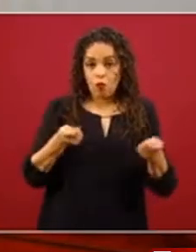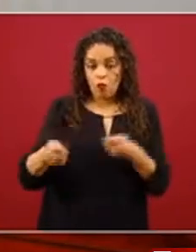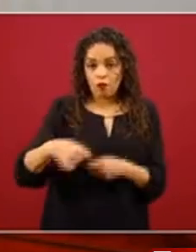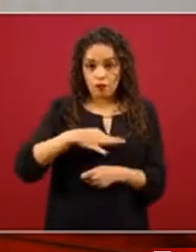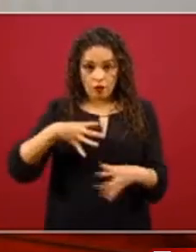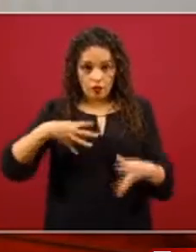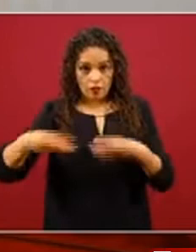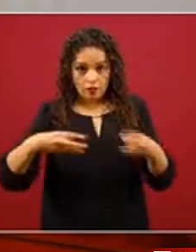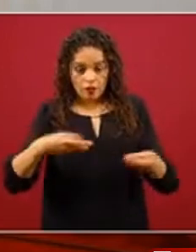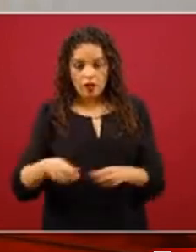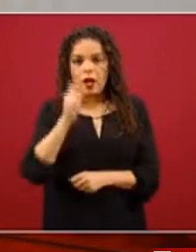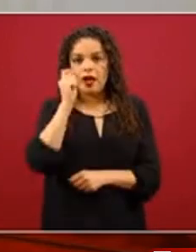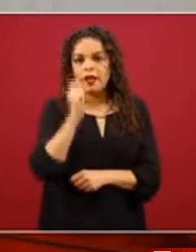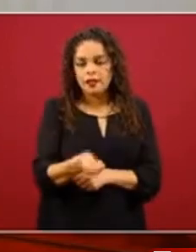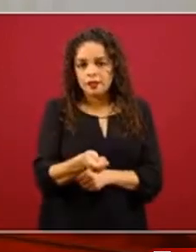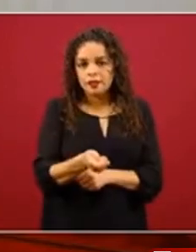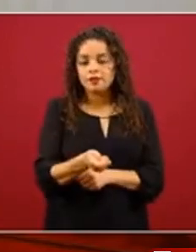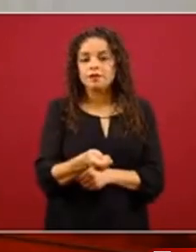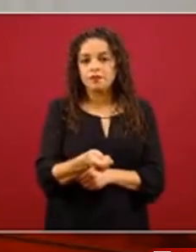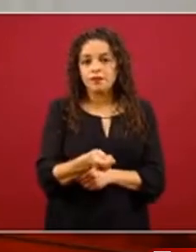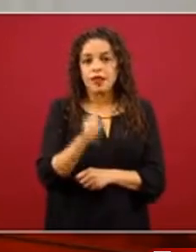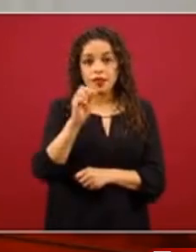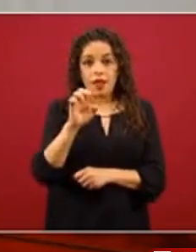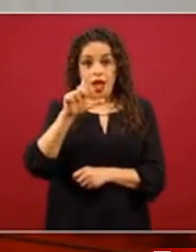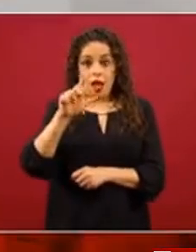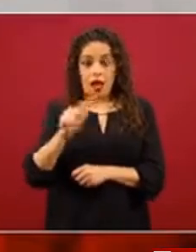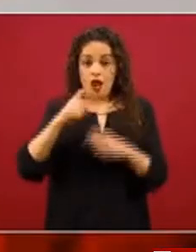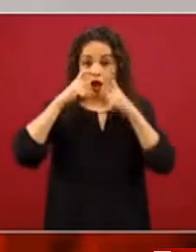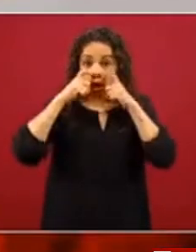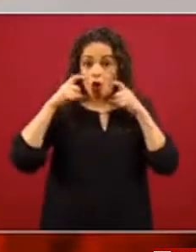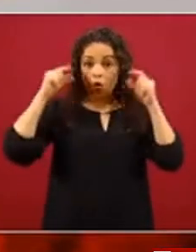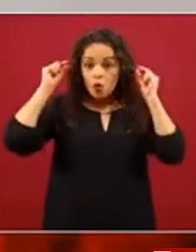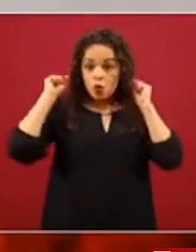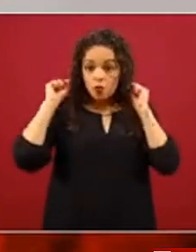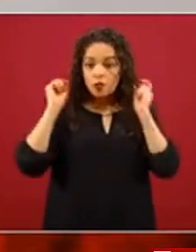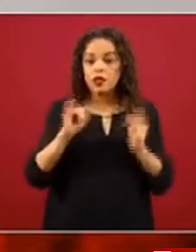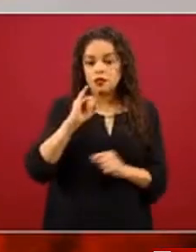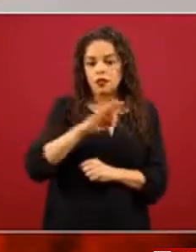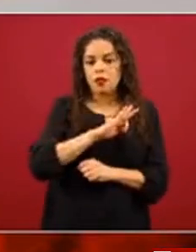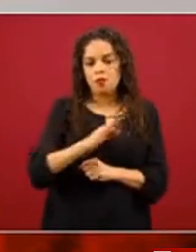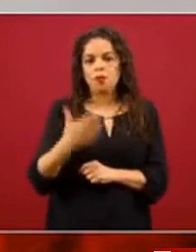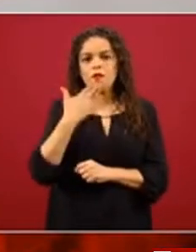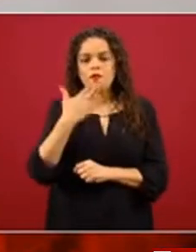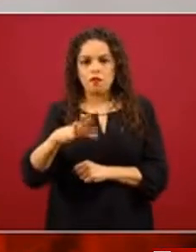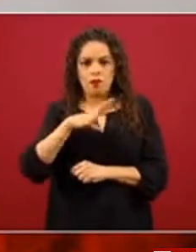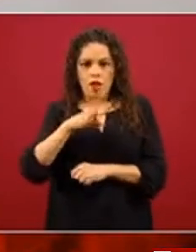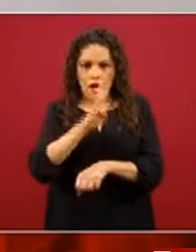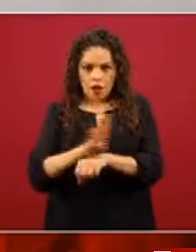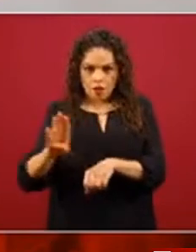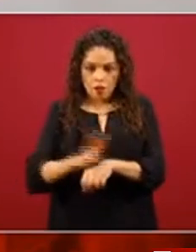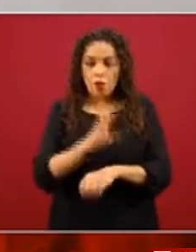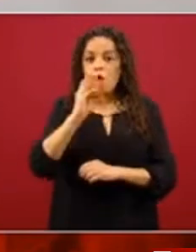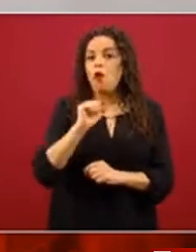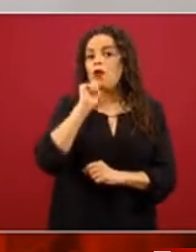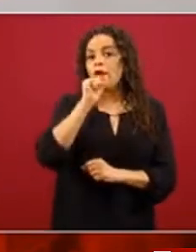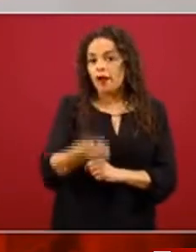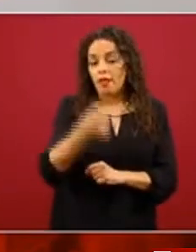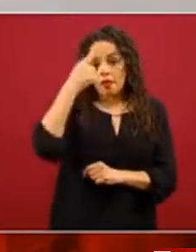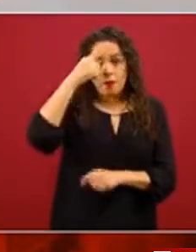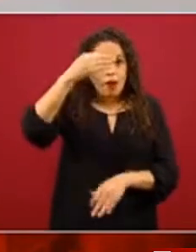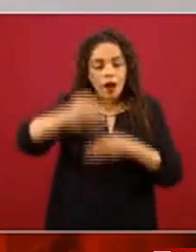que hacen que un cubrebocas de tela pueda ser de mayor o menor beneficio para la población general.